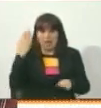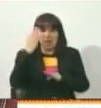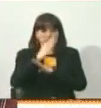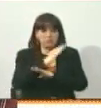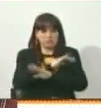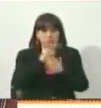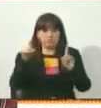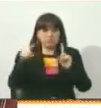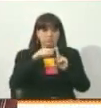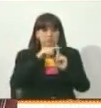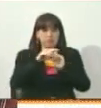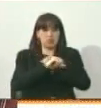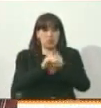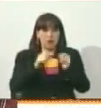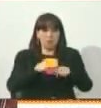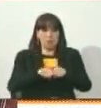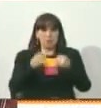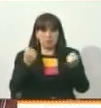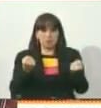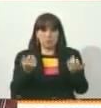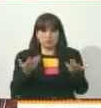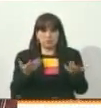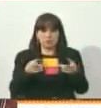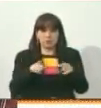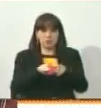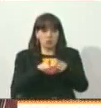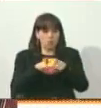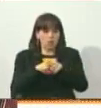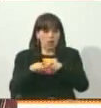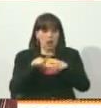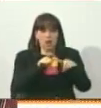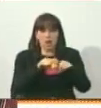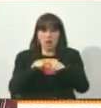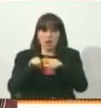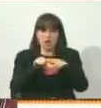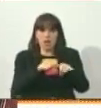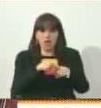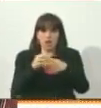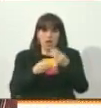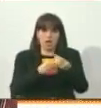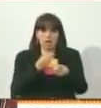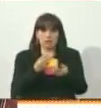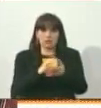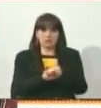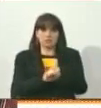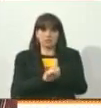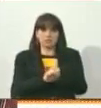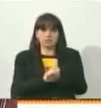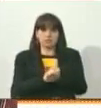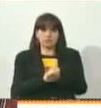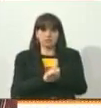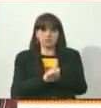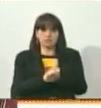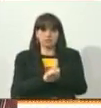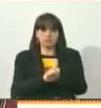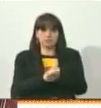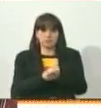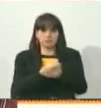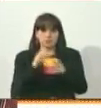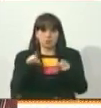Así fue históricamente. Hoy, igual, yo le decía a los compañeros de la marcha campesina, igual,